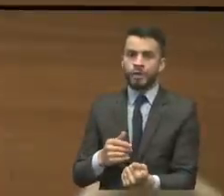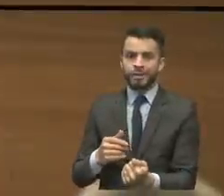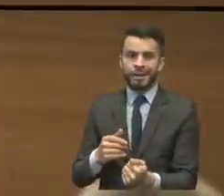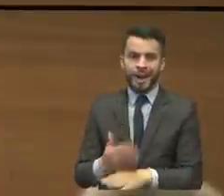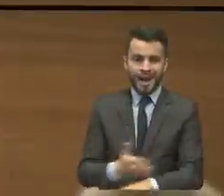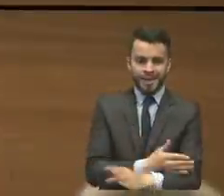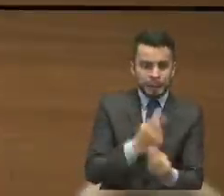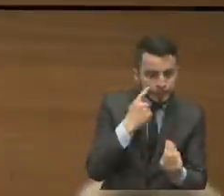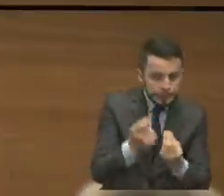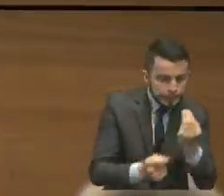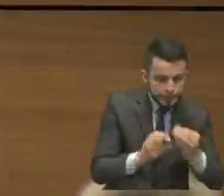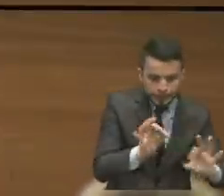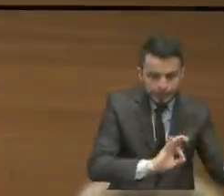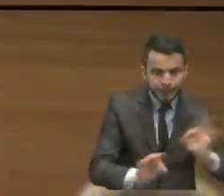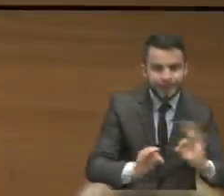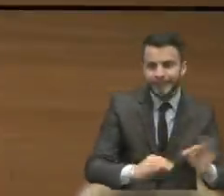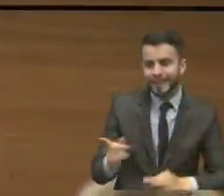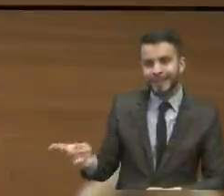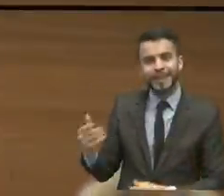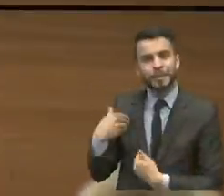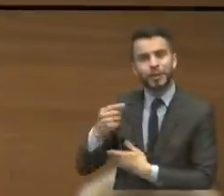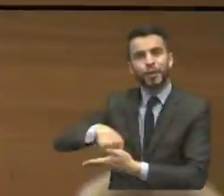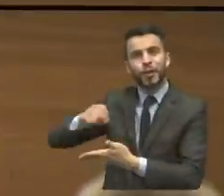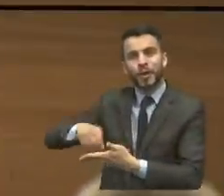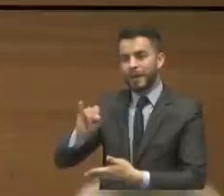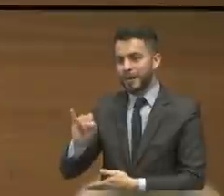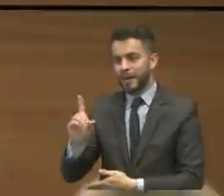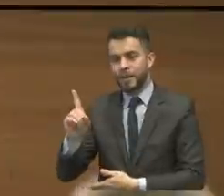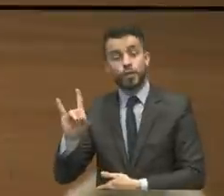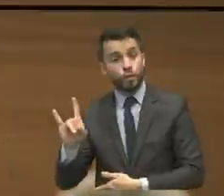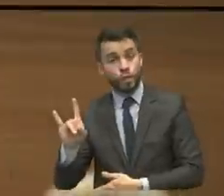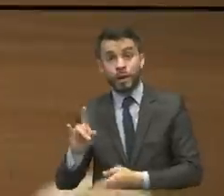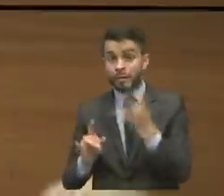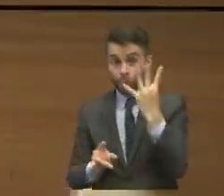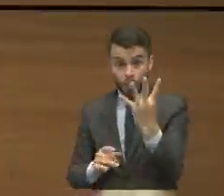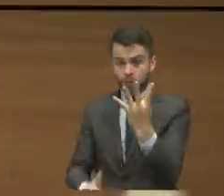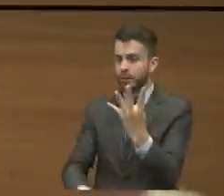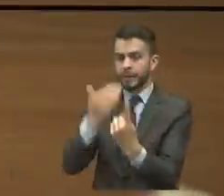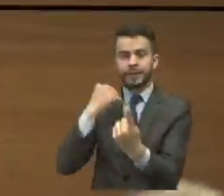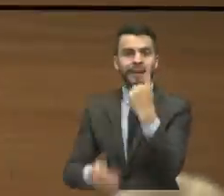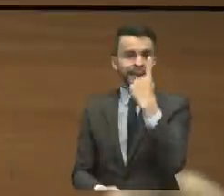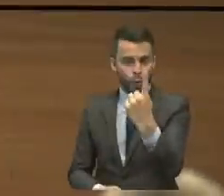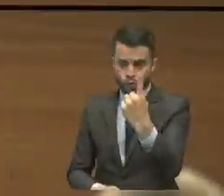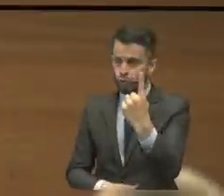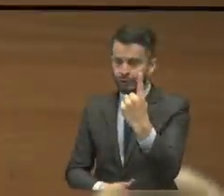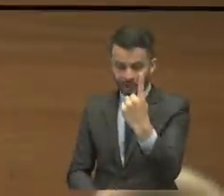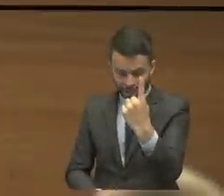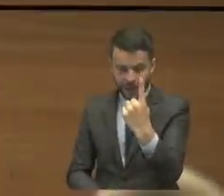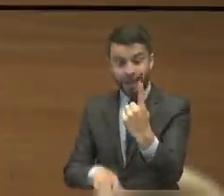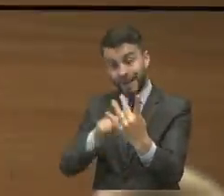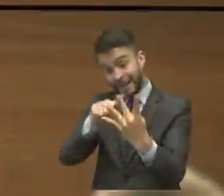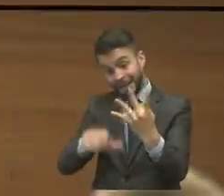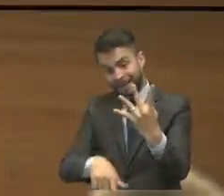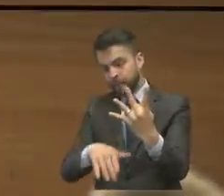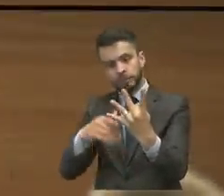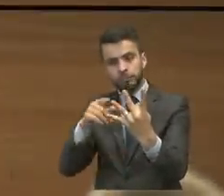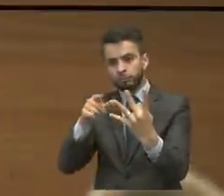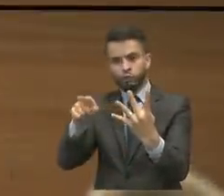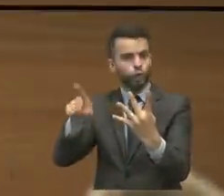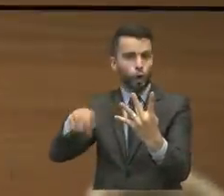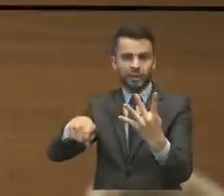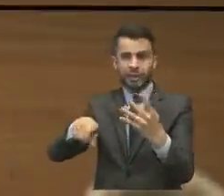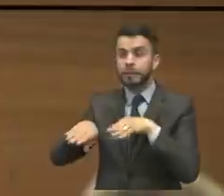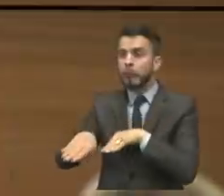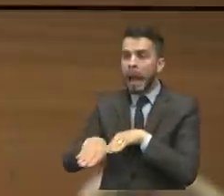diseños definitivos que contrate el IDU. Pero mínimo eliminaremos 3 de los 4 semáforos que reducen a la mitad